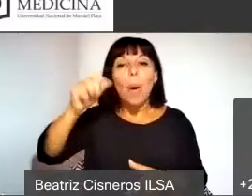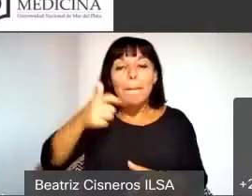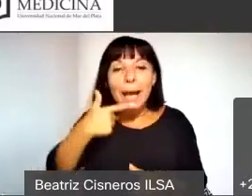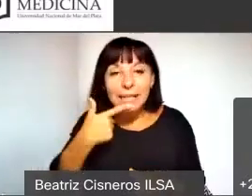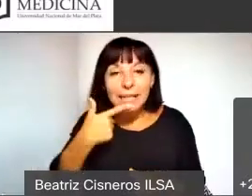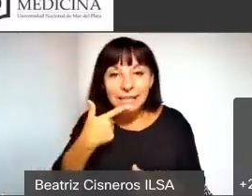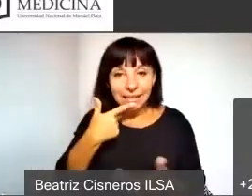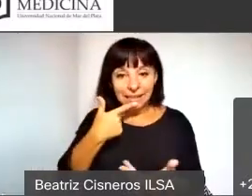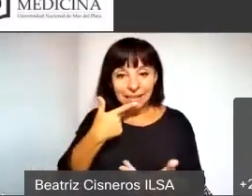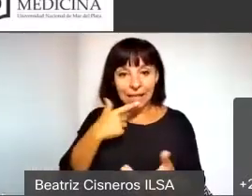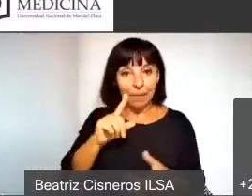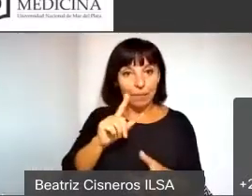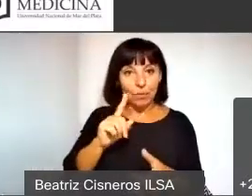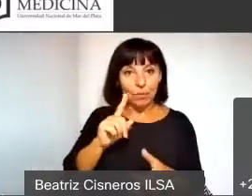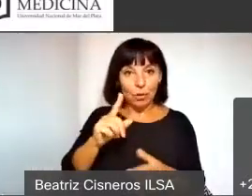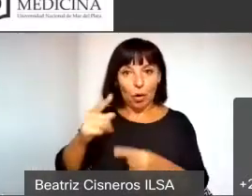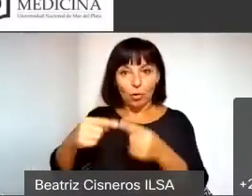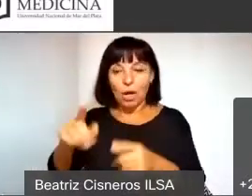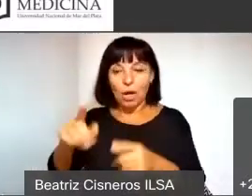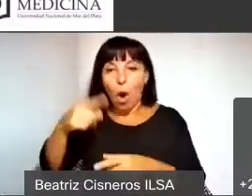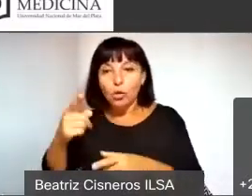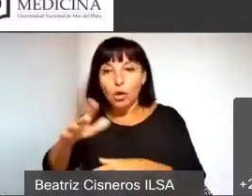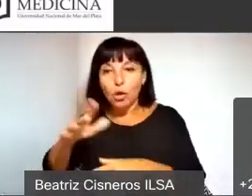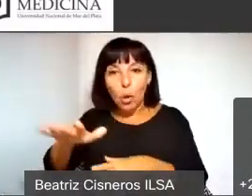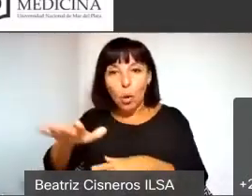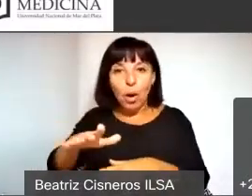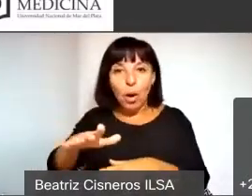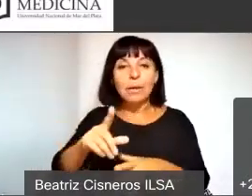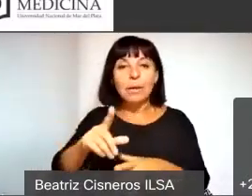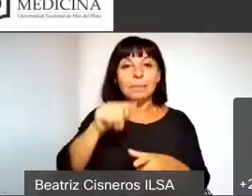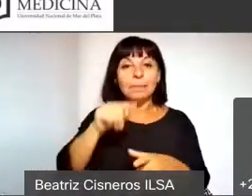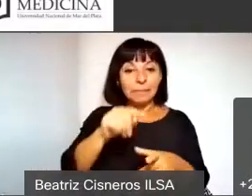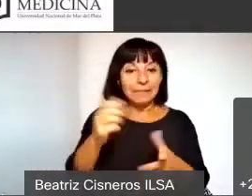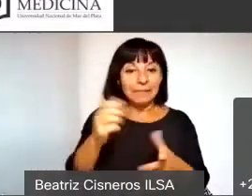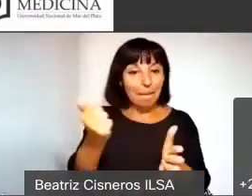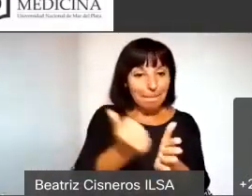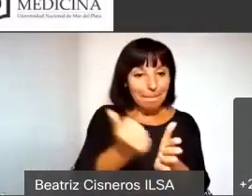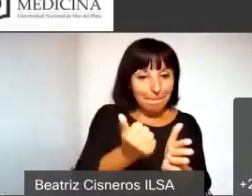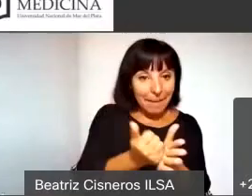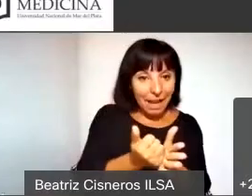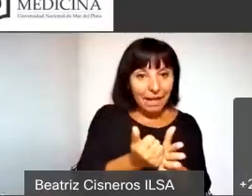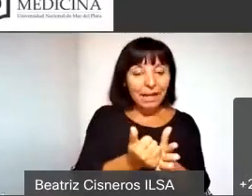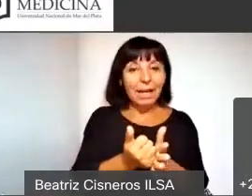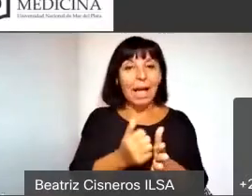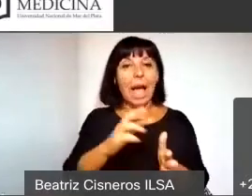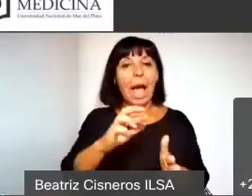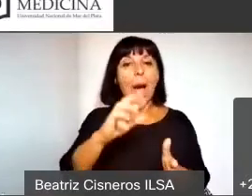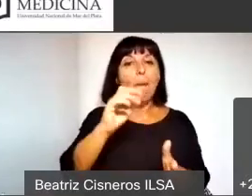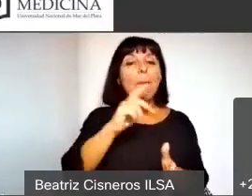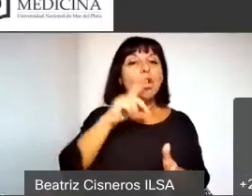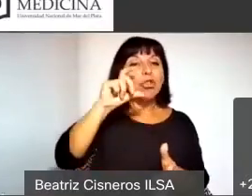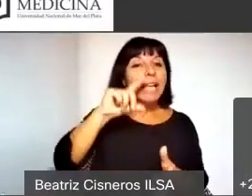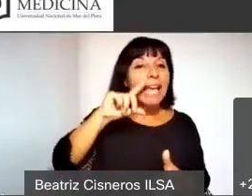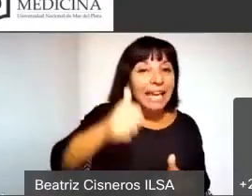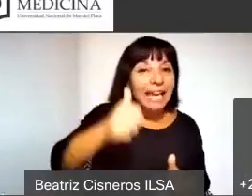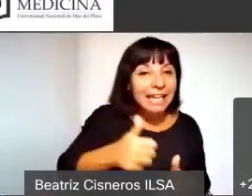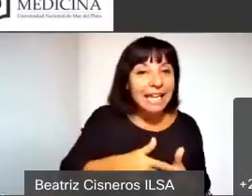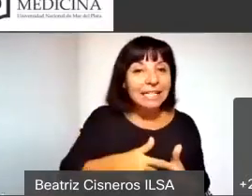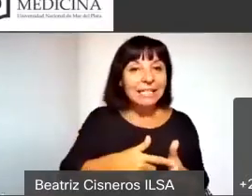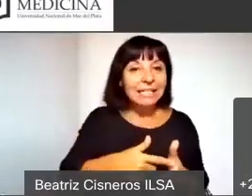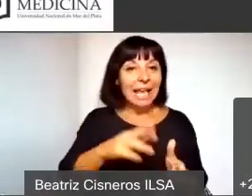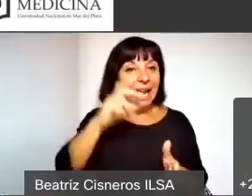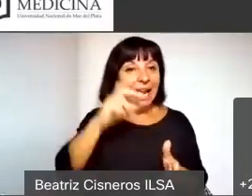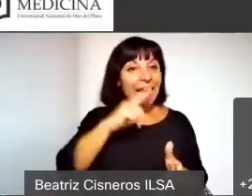un cuentito. Esa glicosilación de las proteínas en el retículo endoplásmico rugoso permite